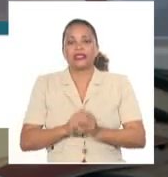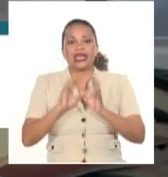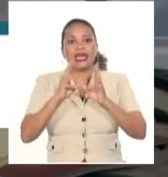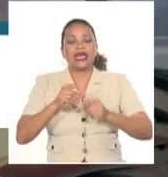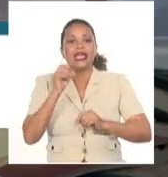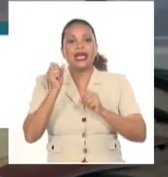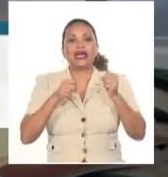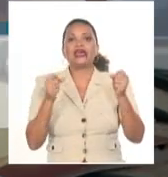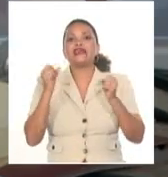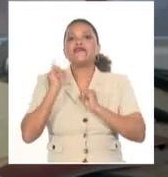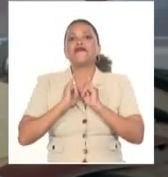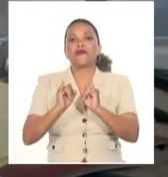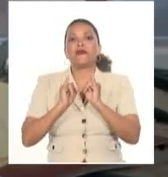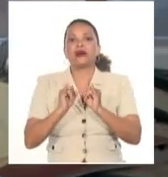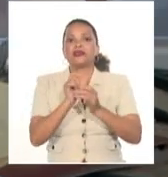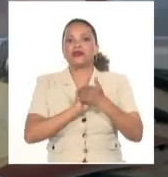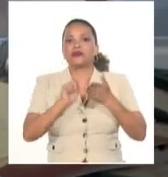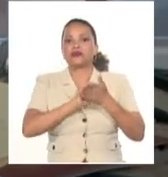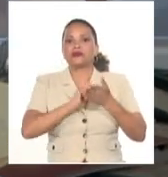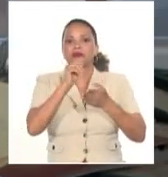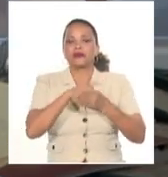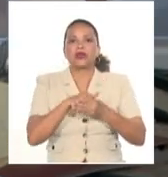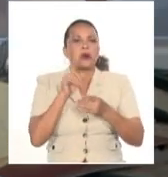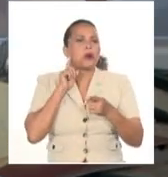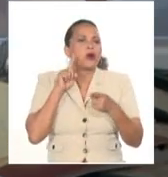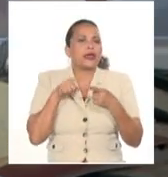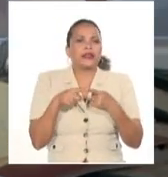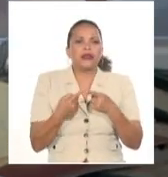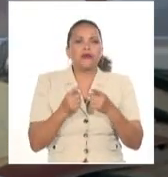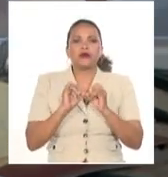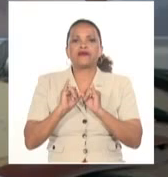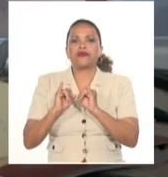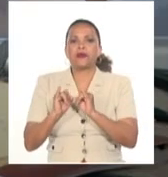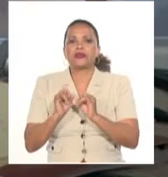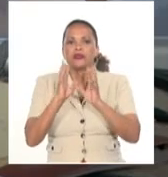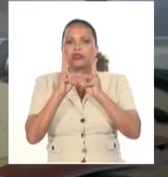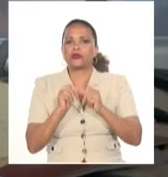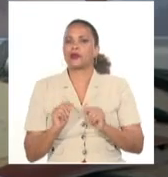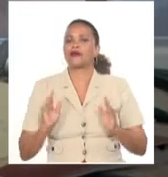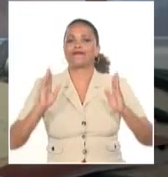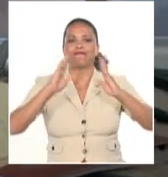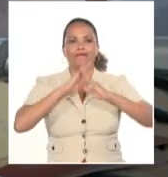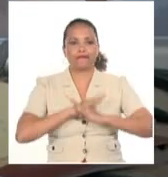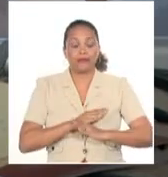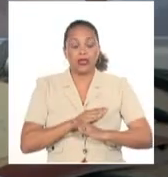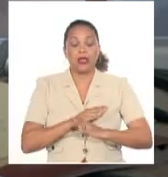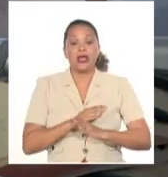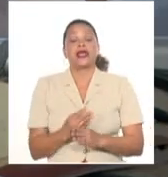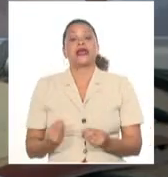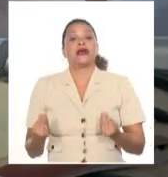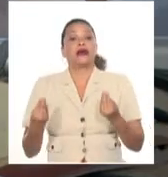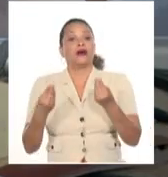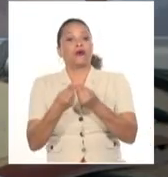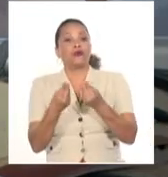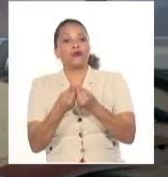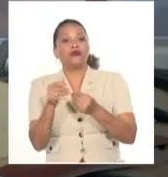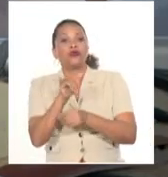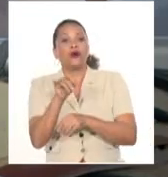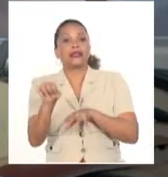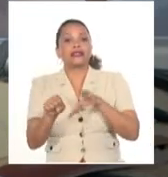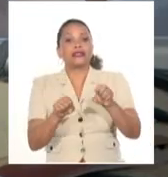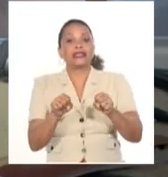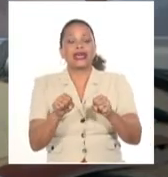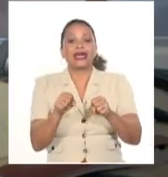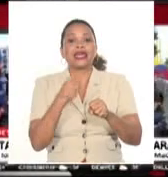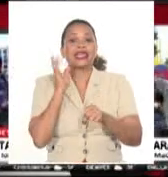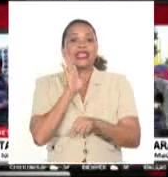de las mesas electorales para que no pudieran darse resultados. A la par de ello, la captación de